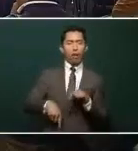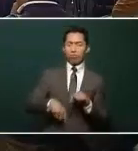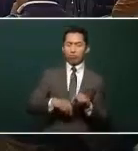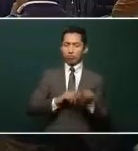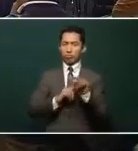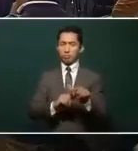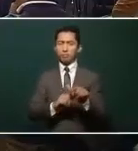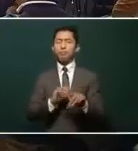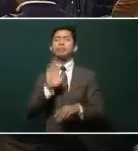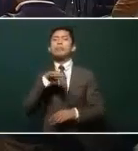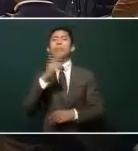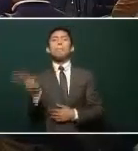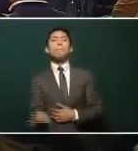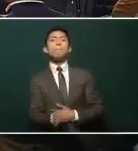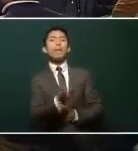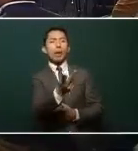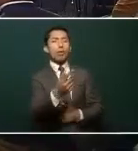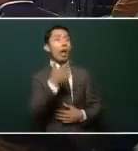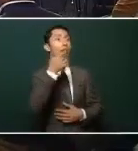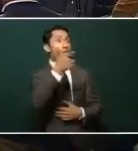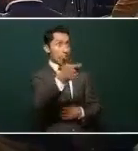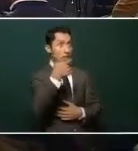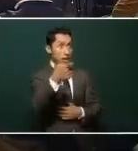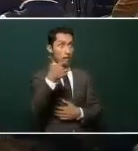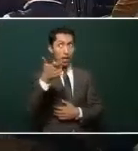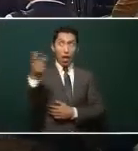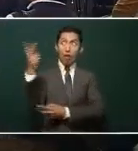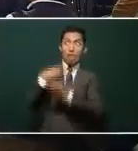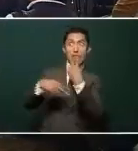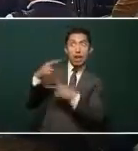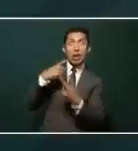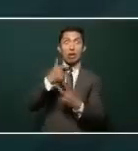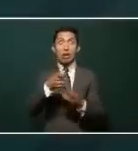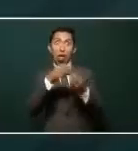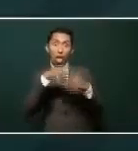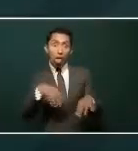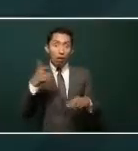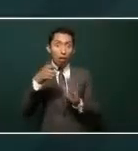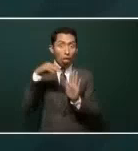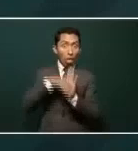se está perdiendo la inversión extranjero al contrario miren